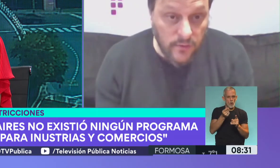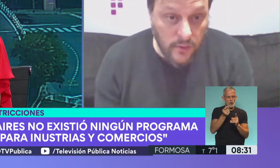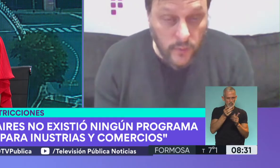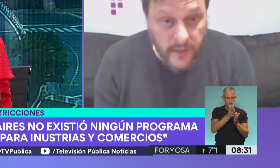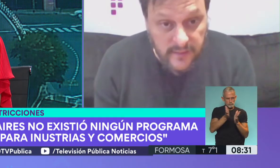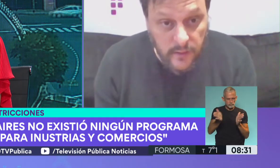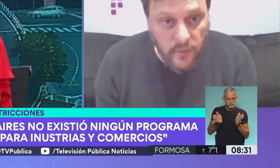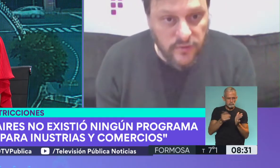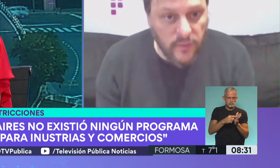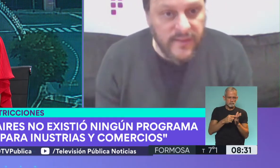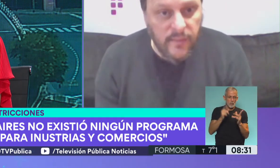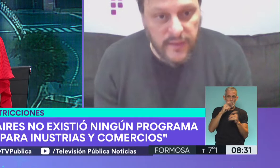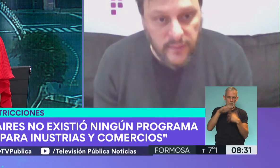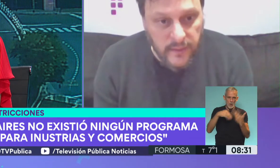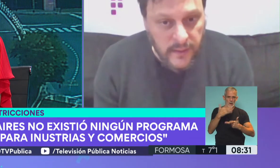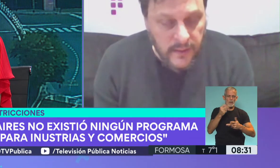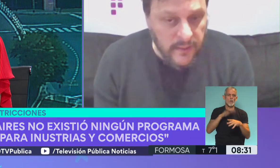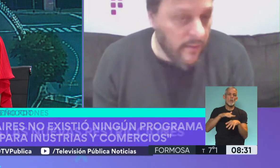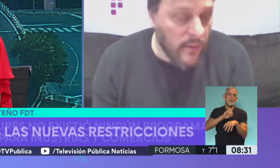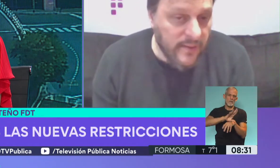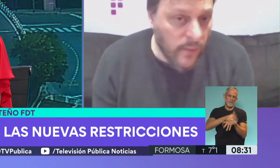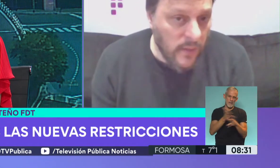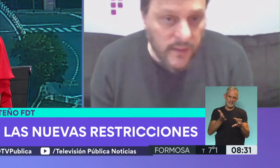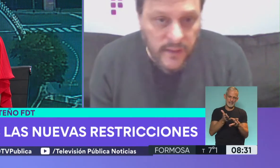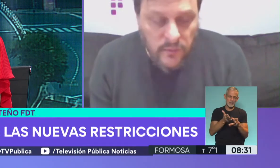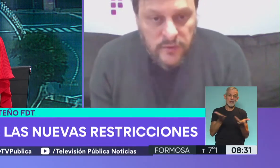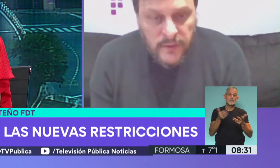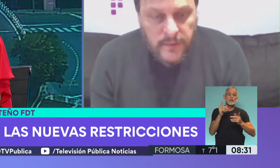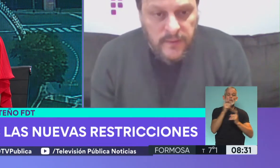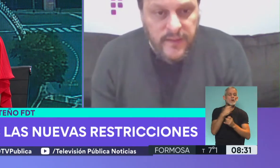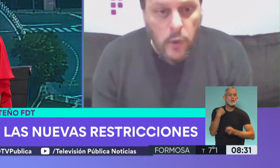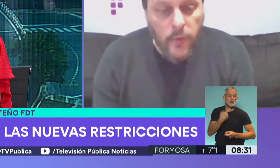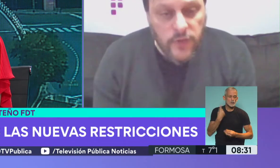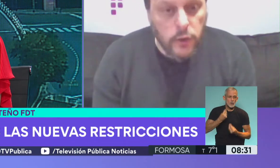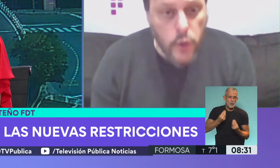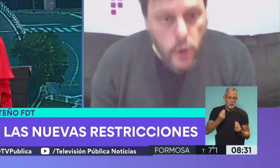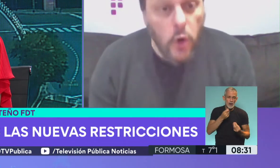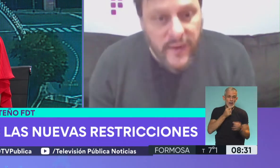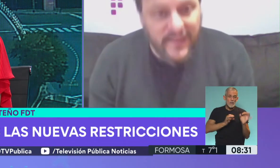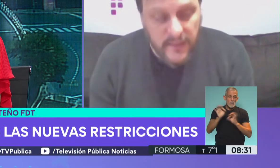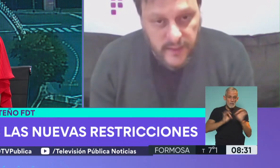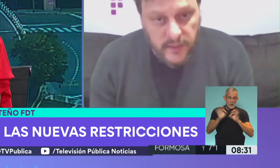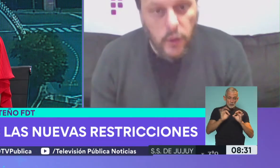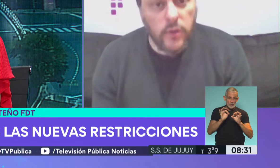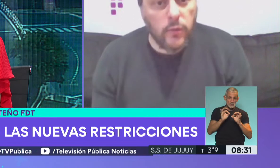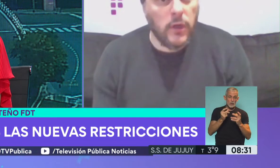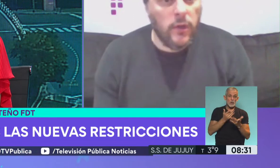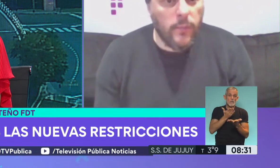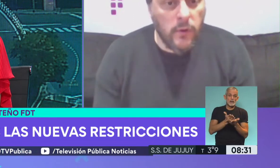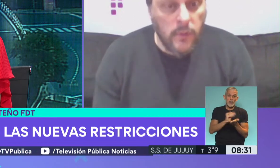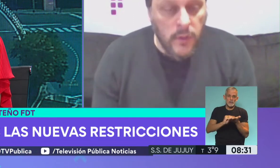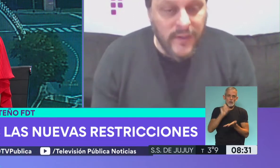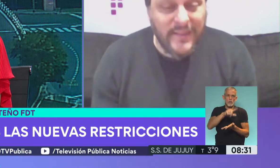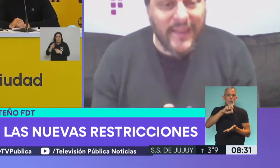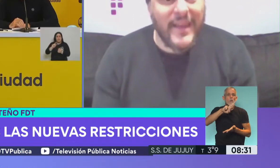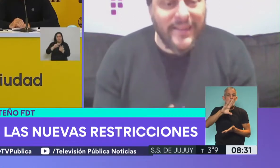que están en tensión o en crisis como consecuencia de la pandemia. ¿Sabes cuál es el problema que tenemos? Si los proyectos no los presentan los diputados